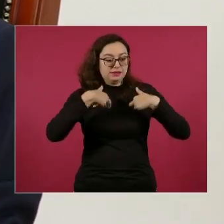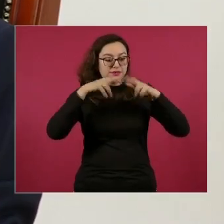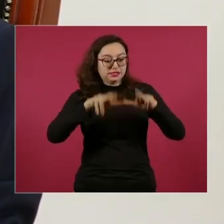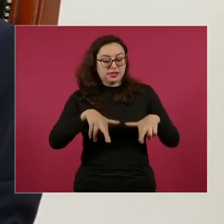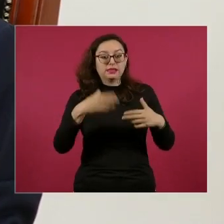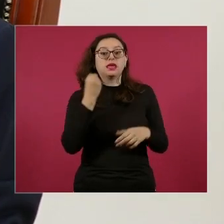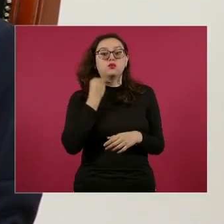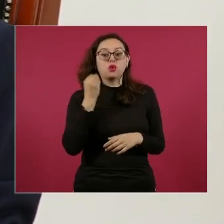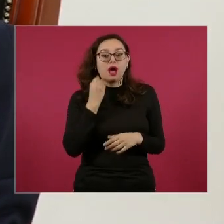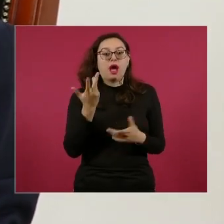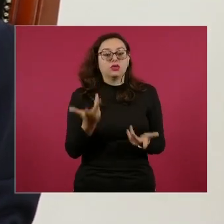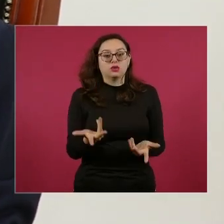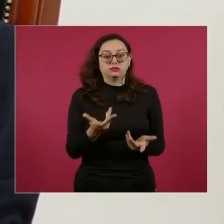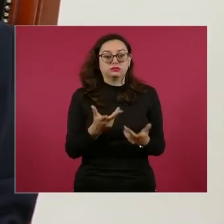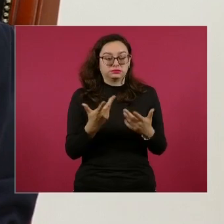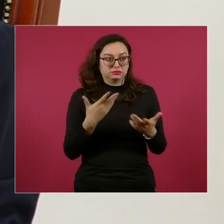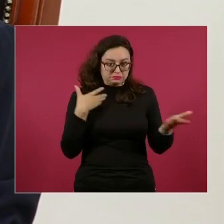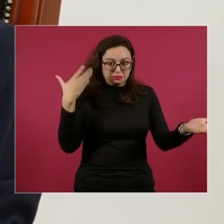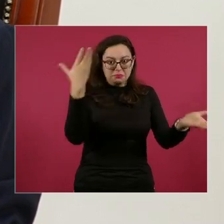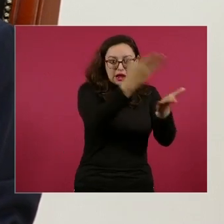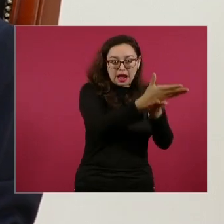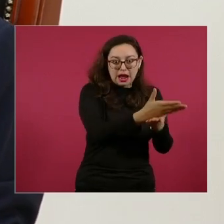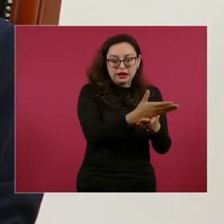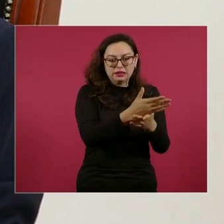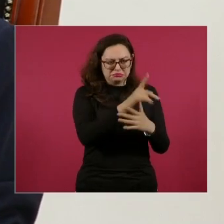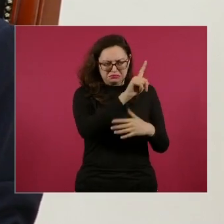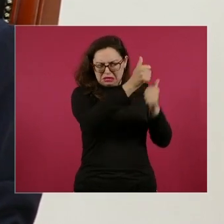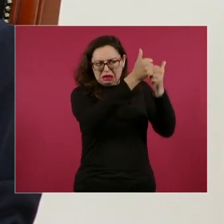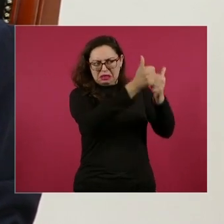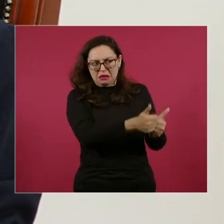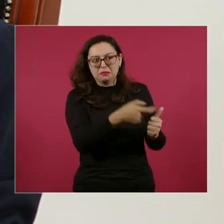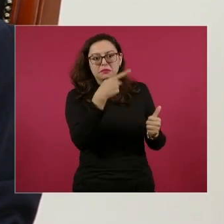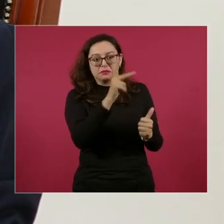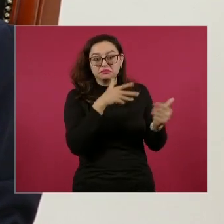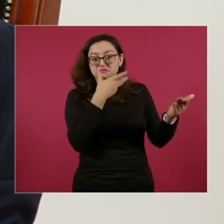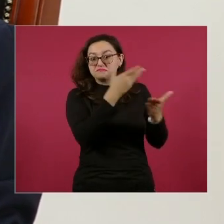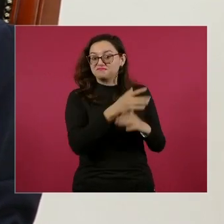Unidos y no han querido presentarlo.